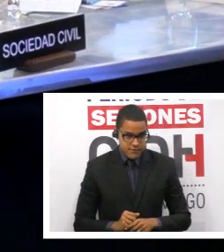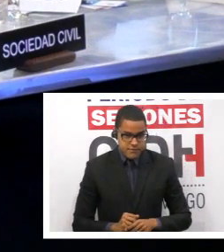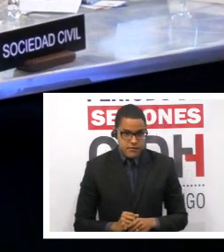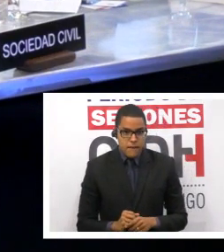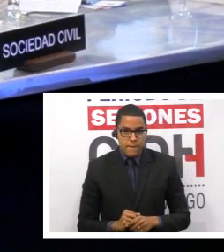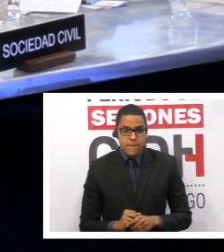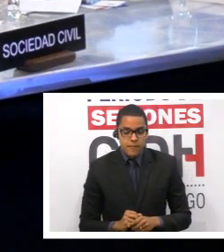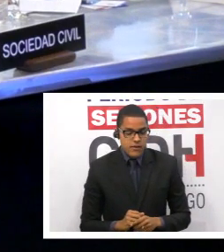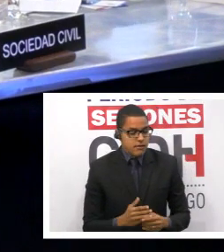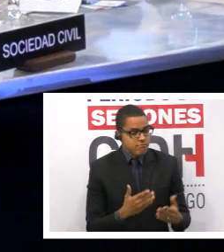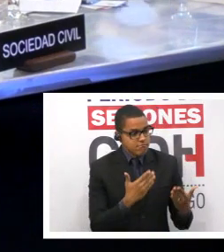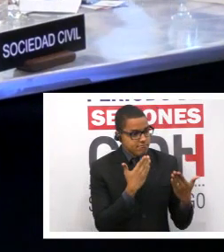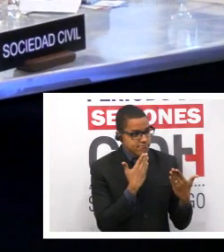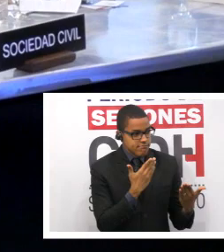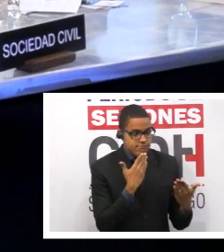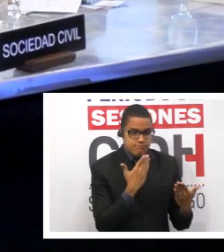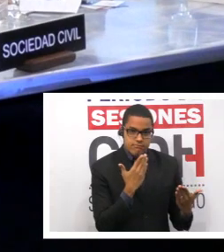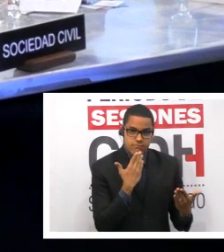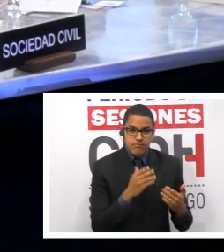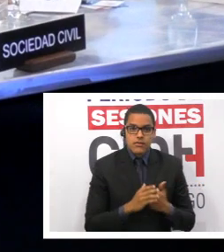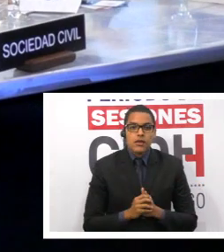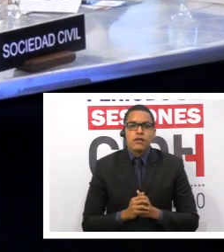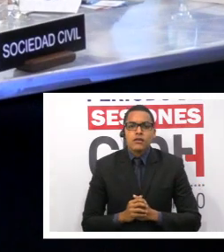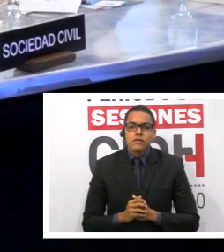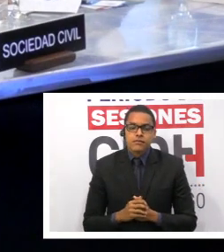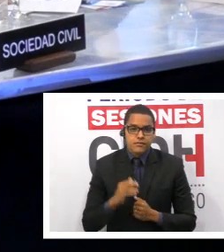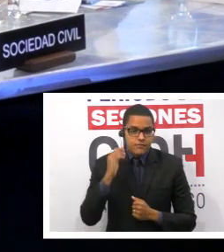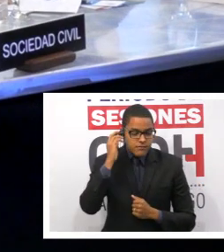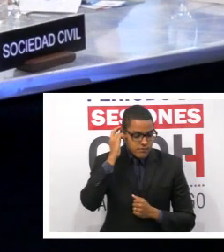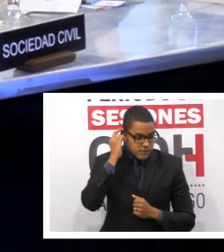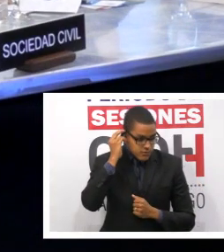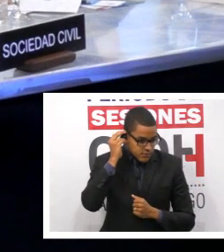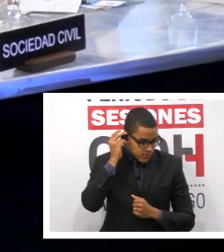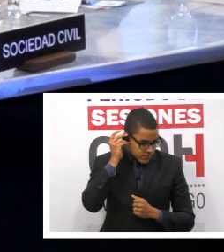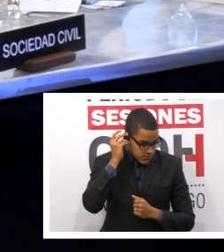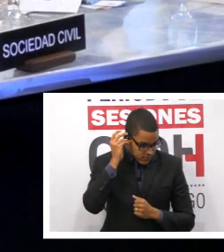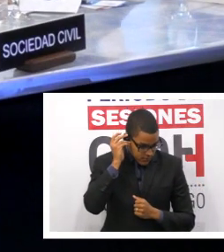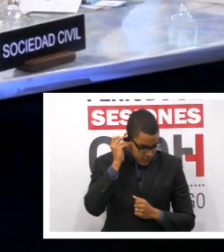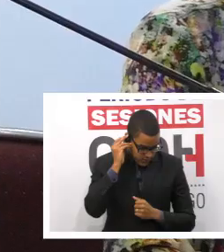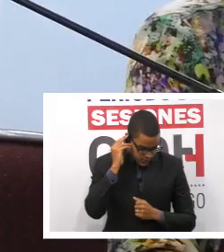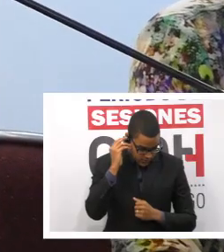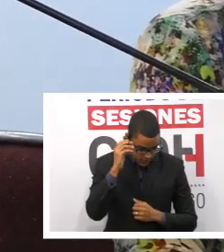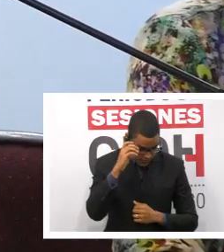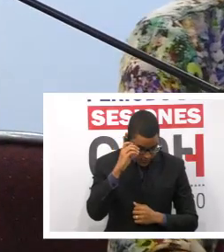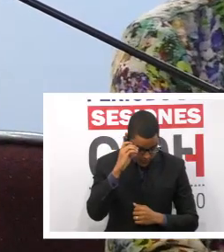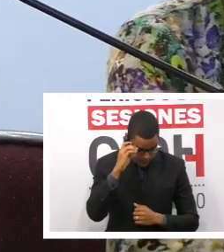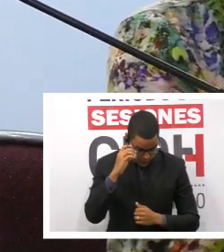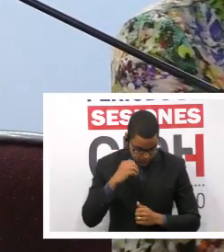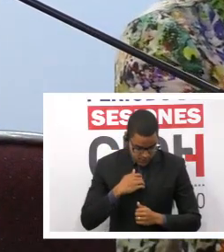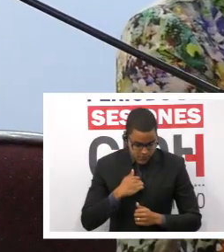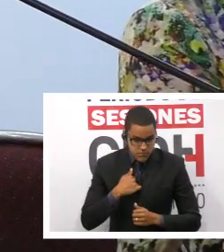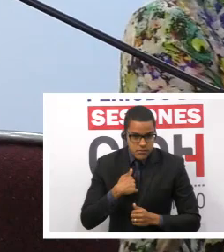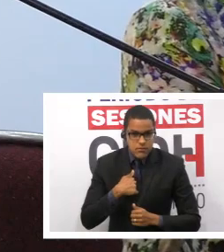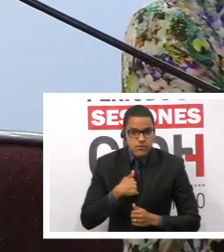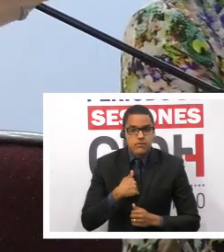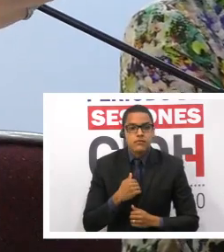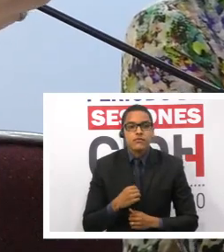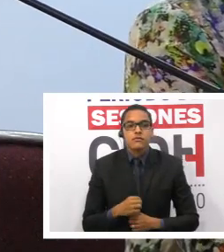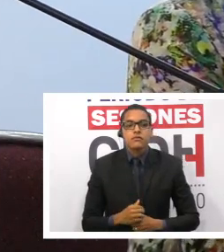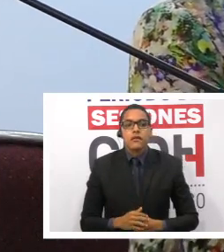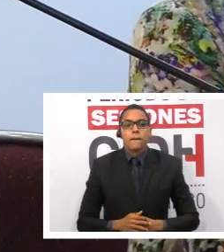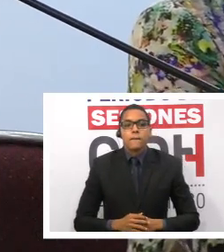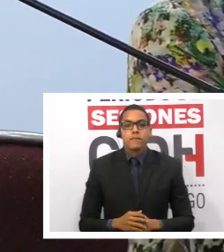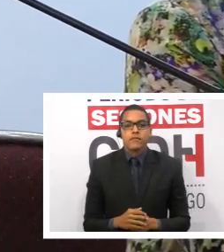bueno muchísimas gracias primero el comisionado hernández dijo algo muy interesante es la necesidad de